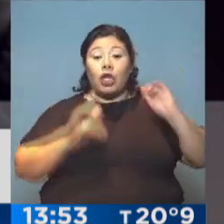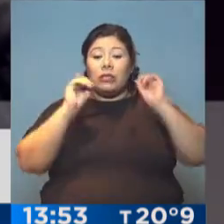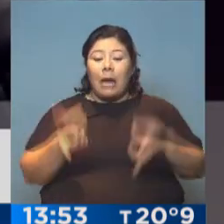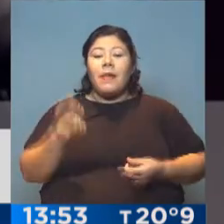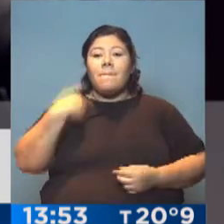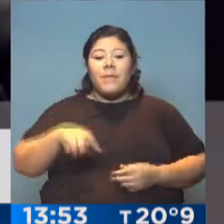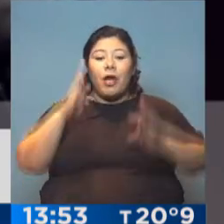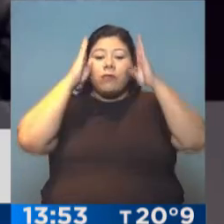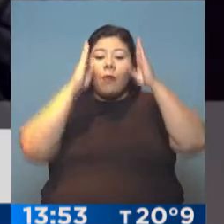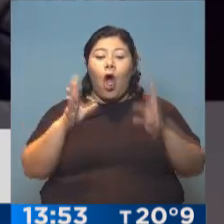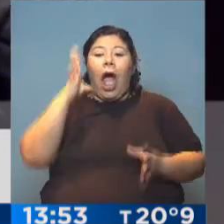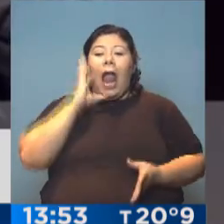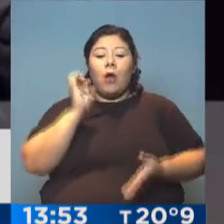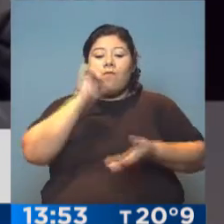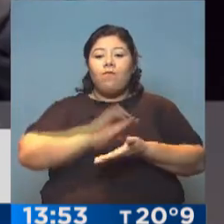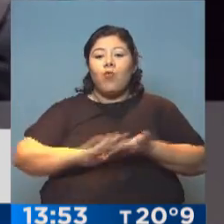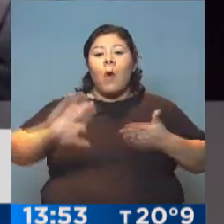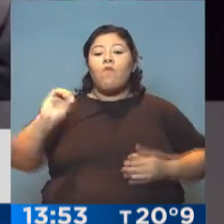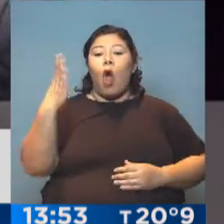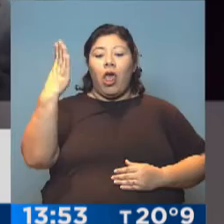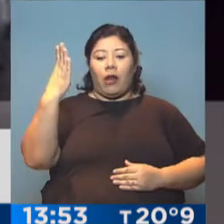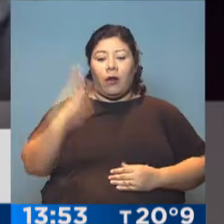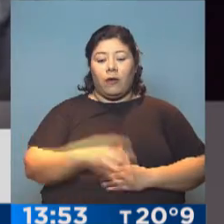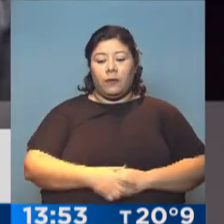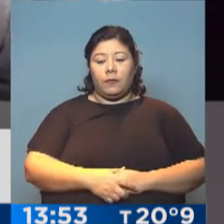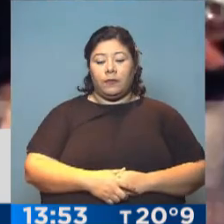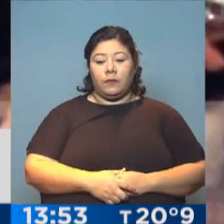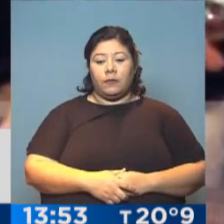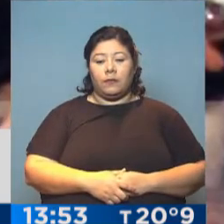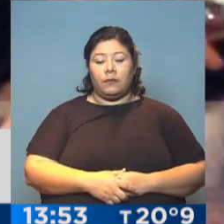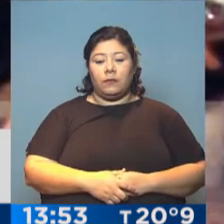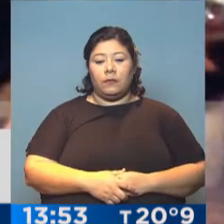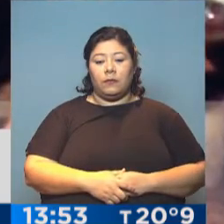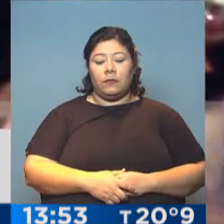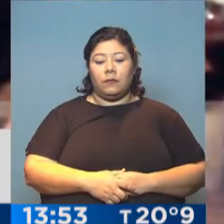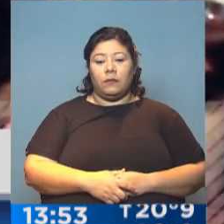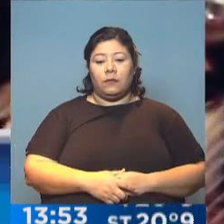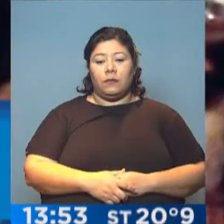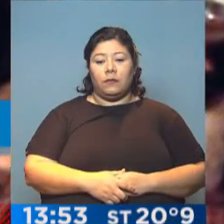una nueva estética. Chao, Falcón.